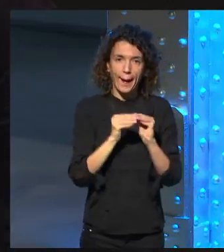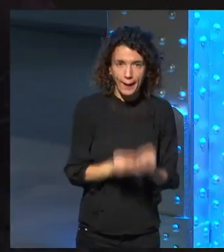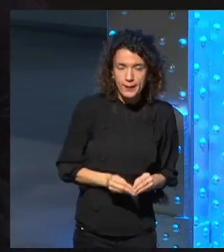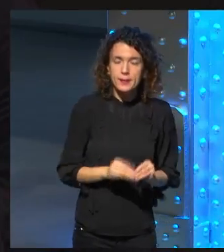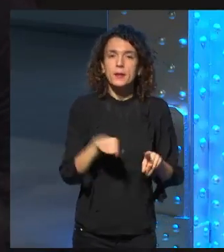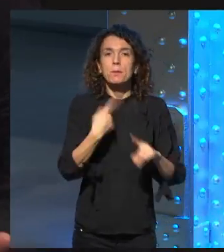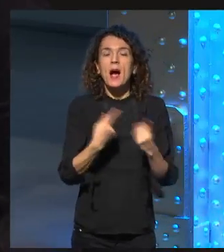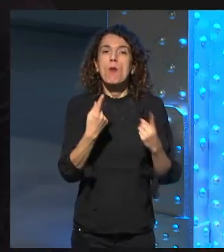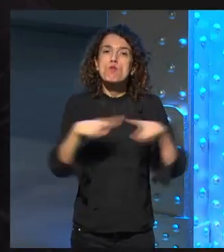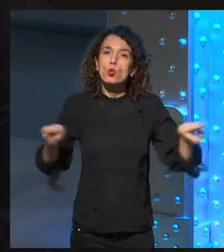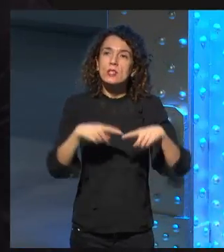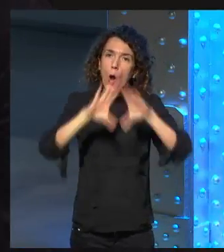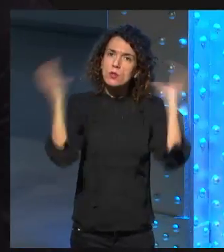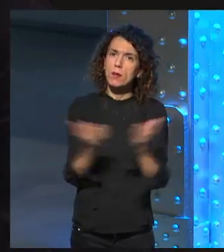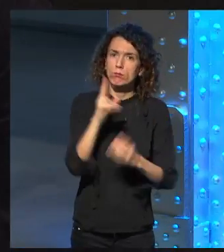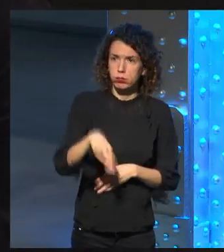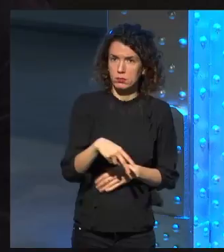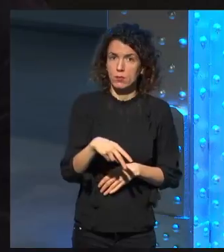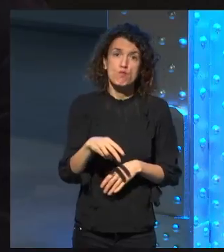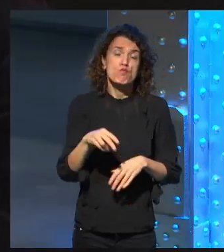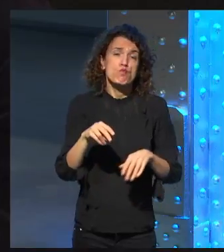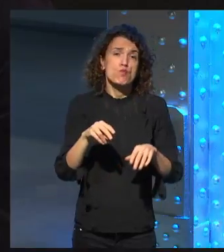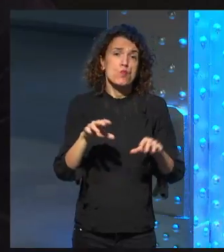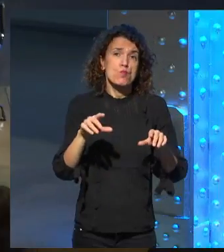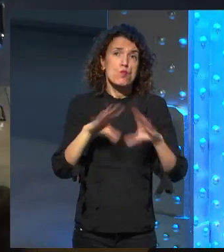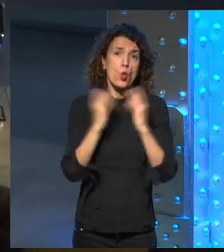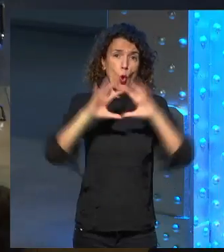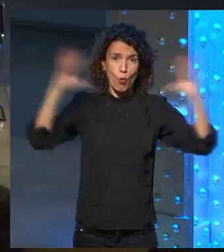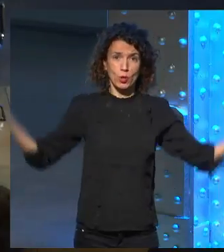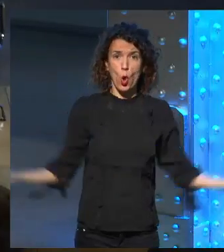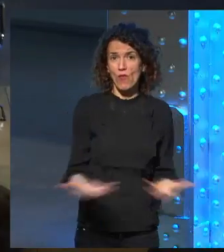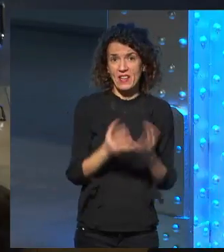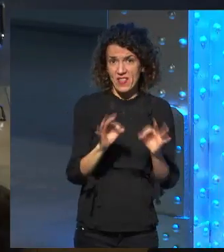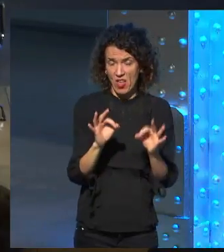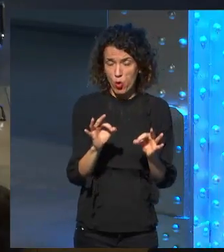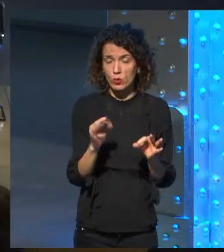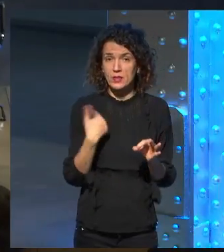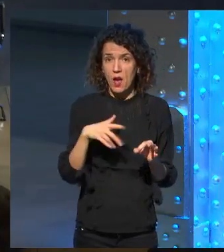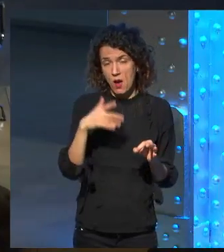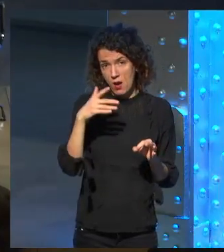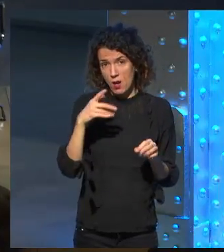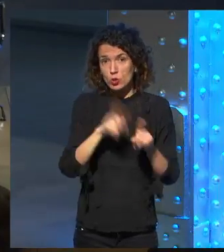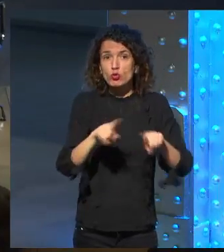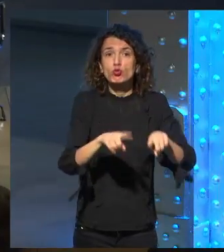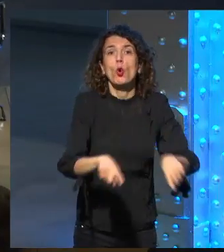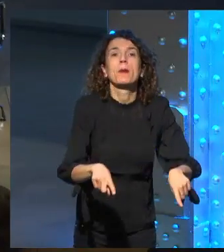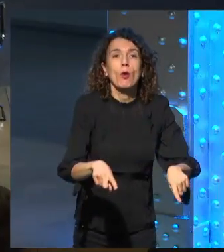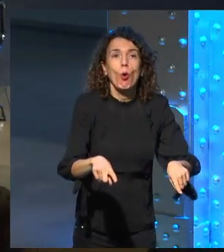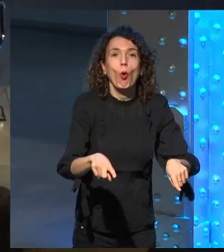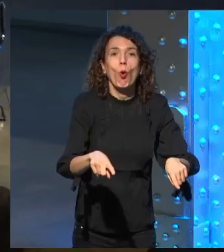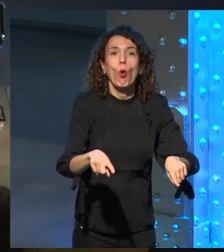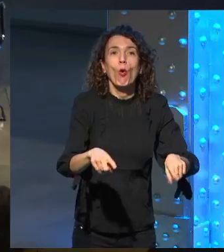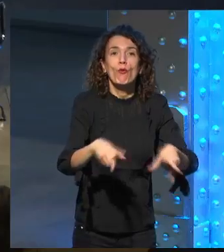también ya que la música es universal en este mundo globalizado. Creo que para mí no hay tópico, para nosotros lo hemos